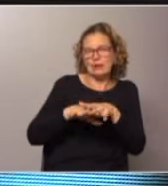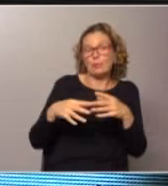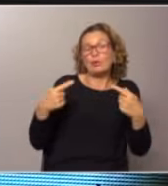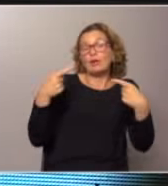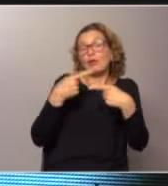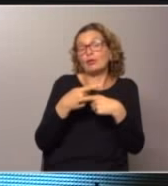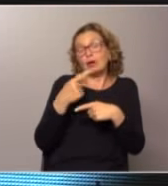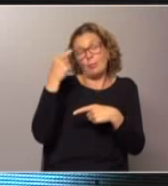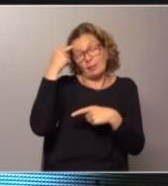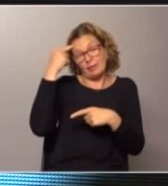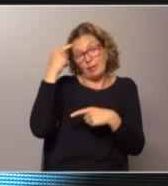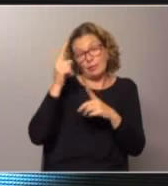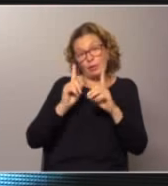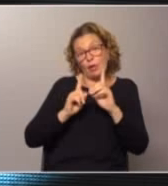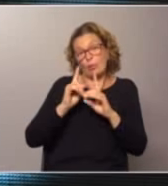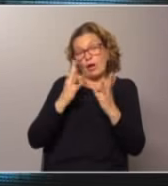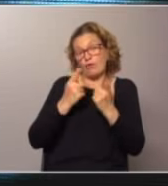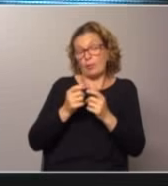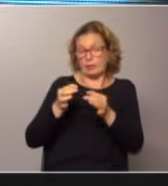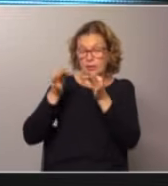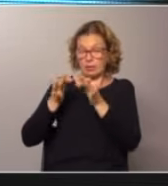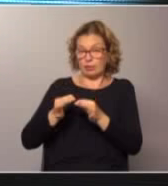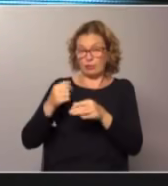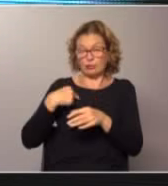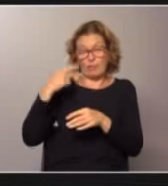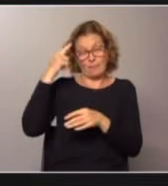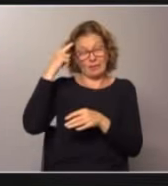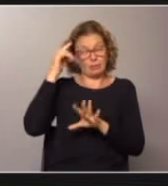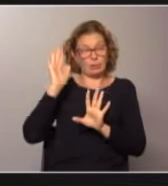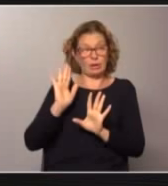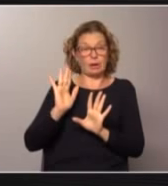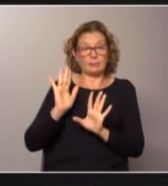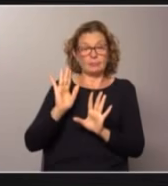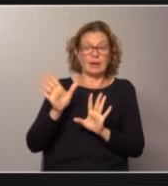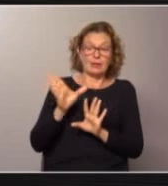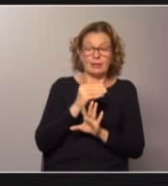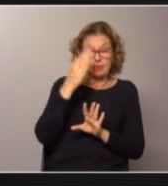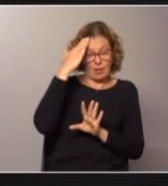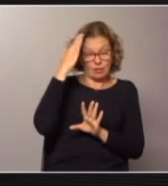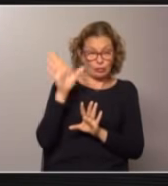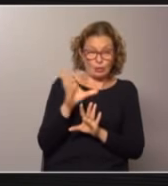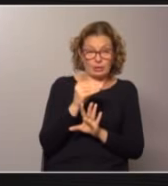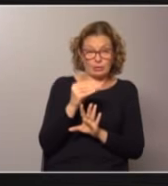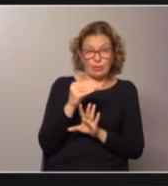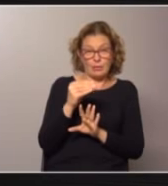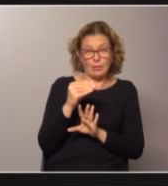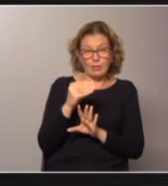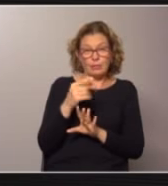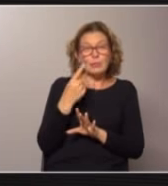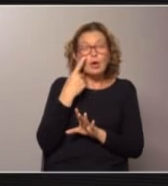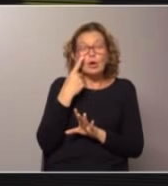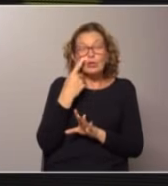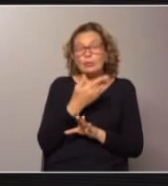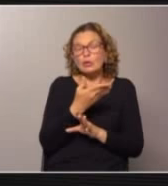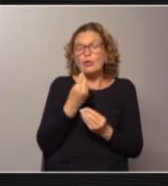contra de lo que creemos una manera es él yo considero que igual al saber todas estas cosas primero creo que cuanto más conocimiento